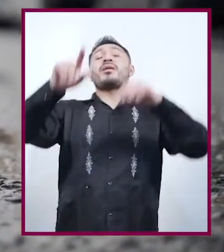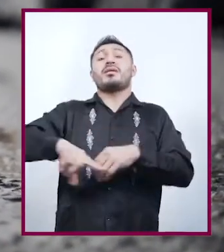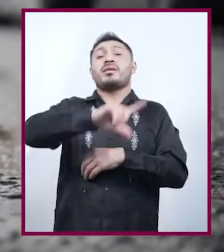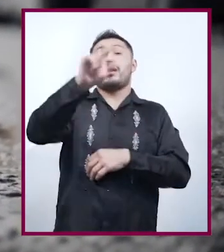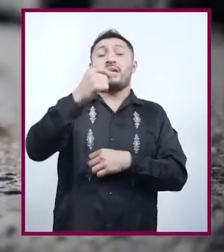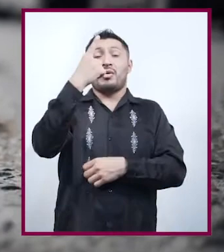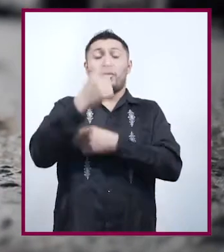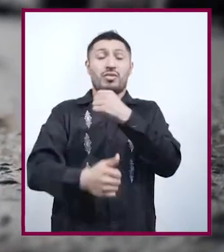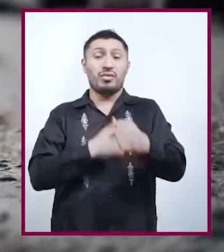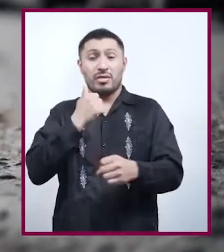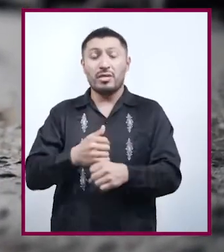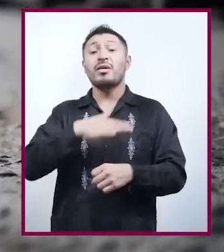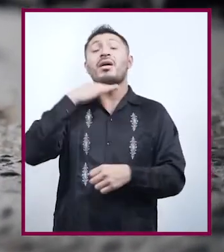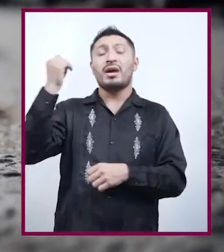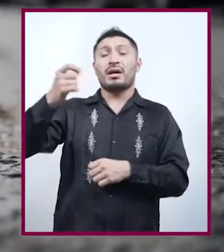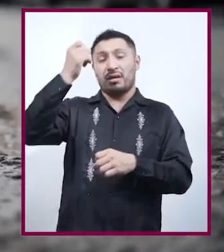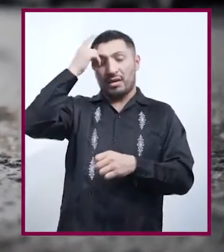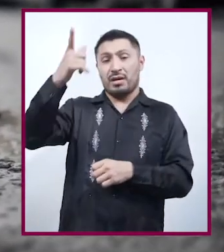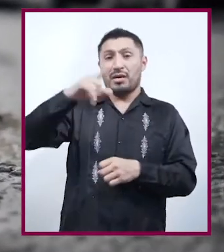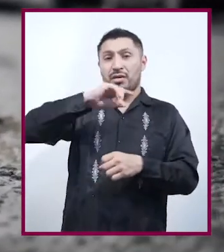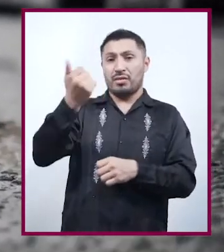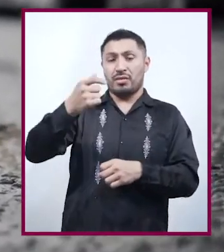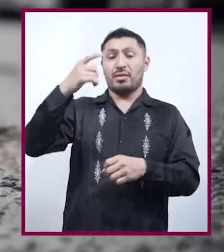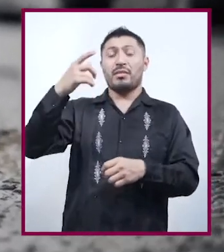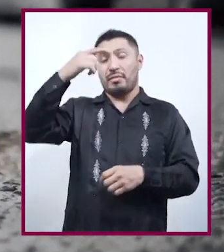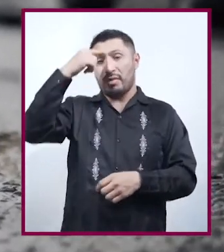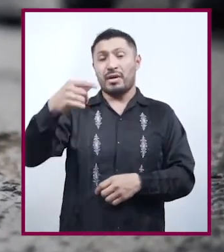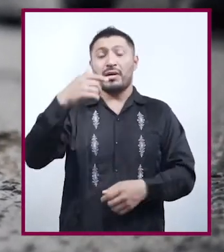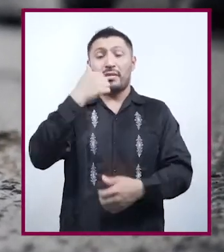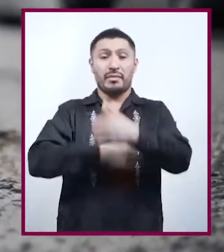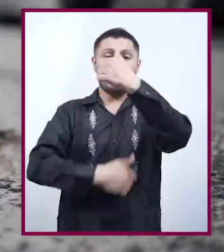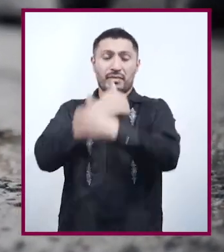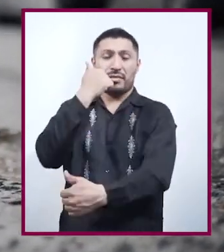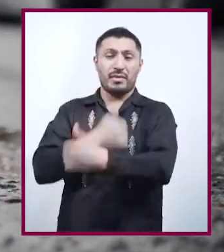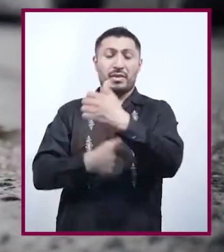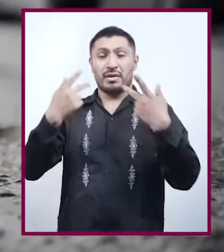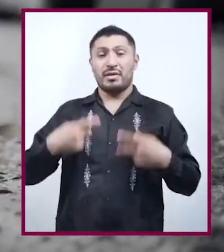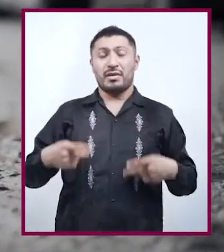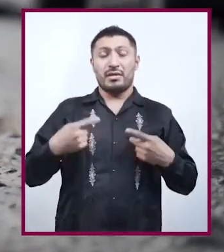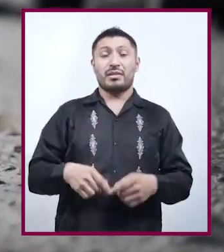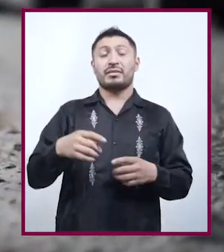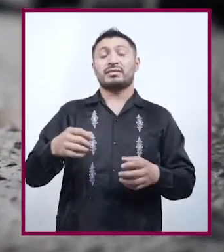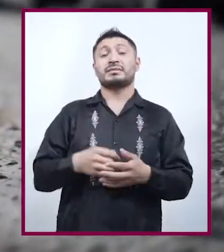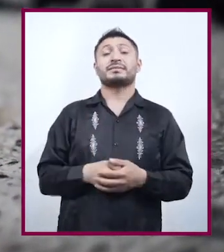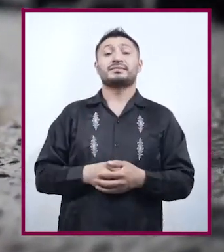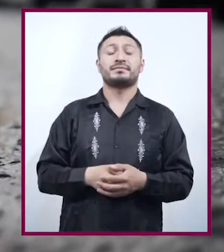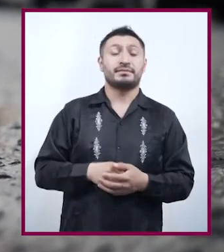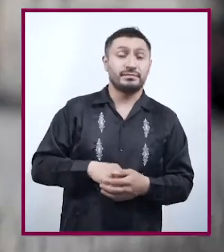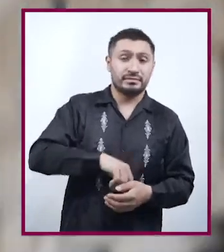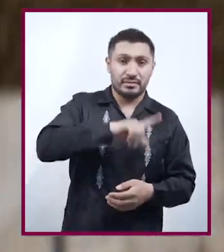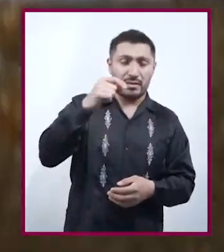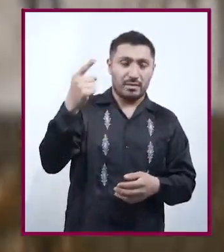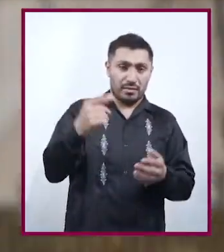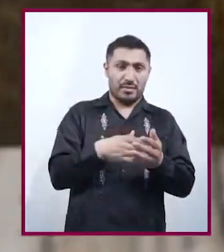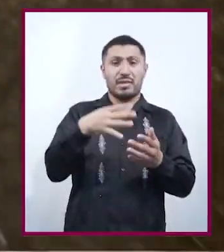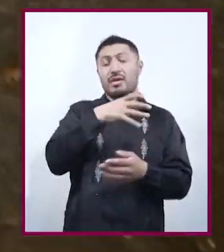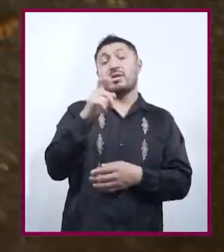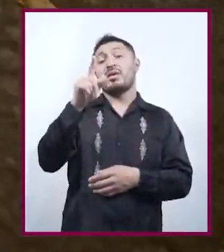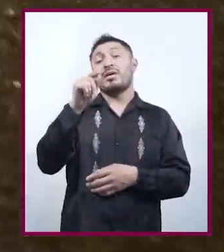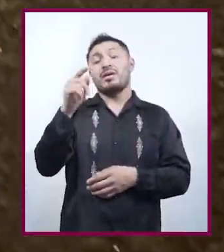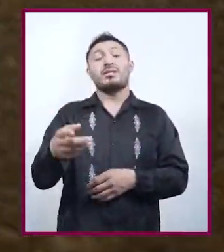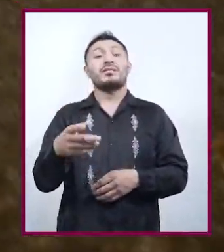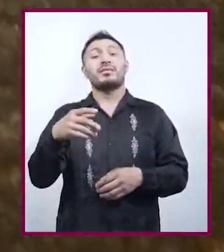un alemán inventó otros para los atletas de los Juegos Olímpicos. Ya en la década de los 70 del siglo pasado, una